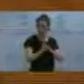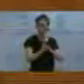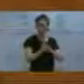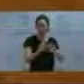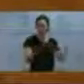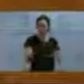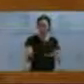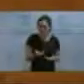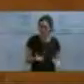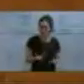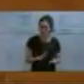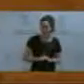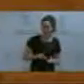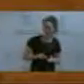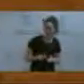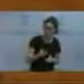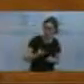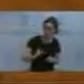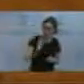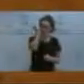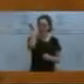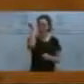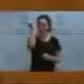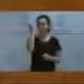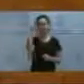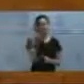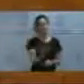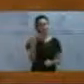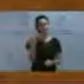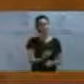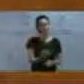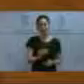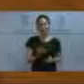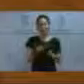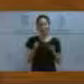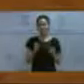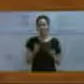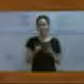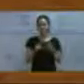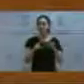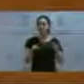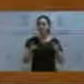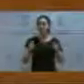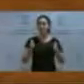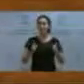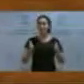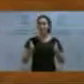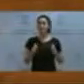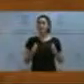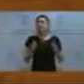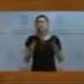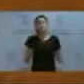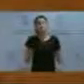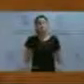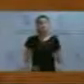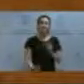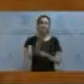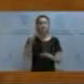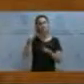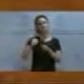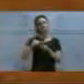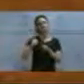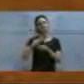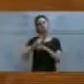razonablemente hacia el futuro que debemos avanzar todos los asturianos. Efectivamente, hay políticas en las